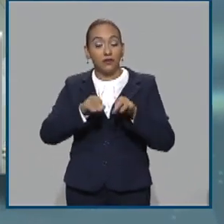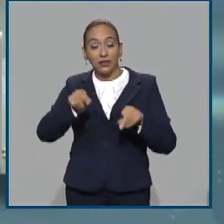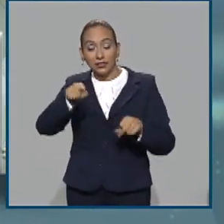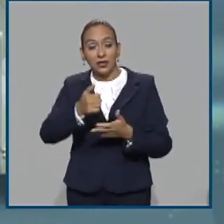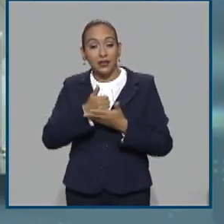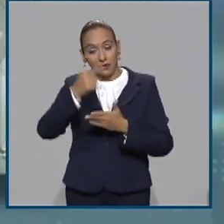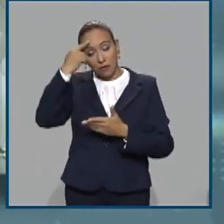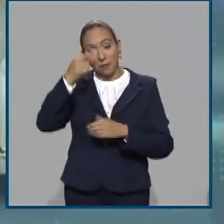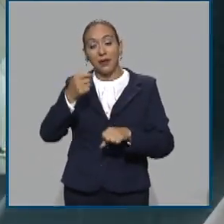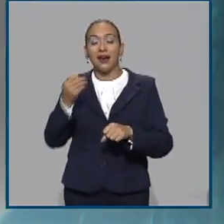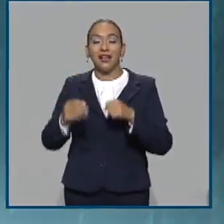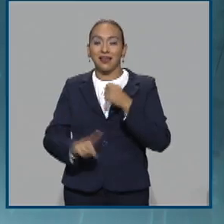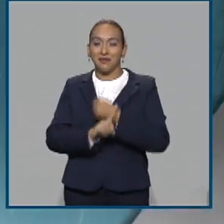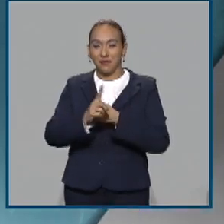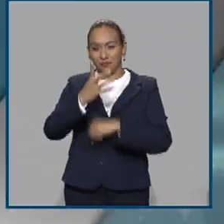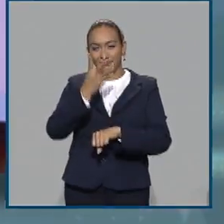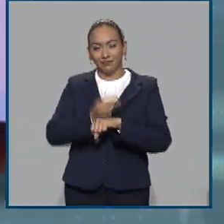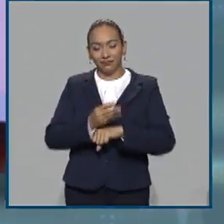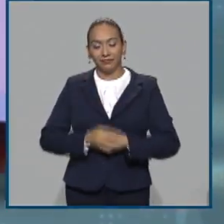de Controversias.